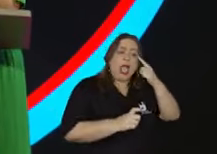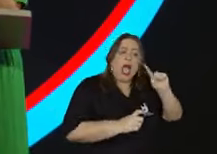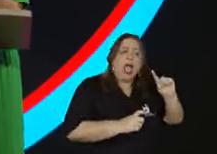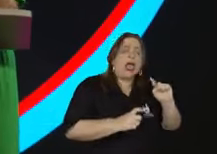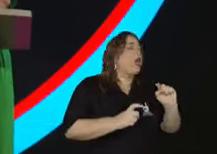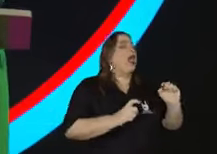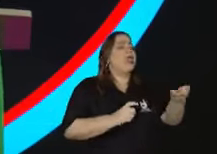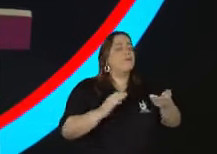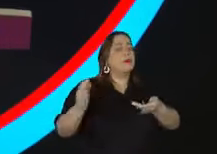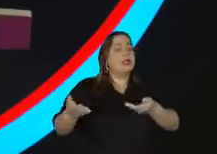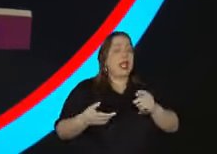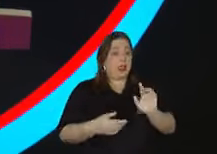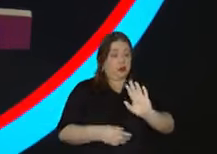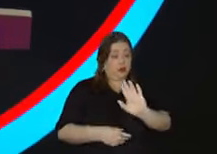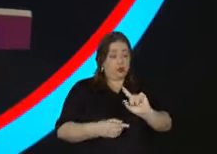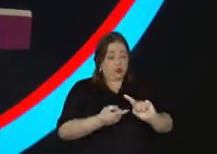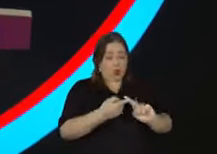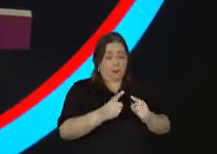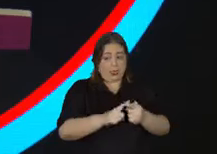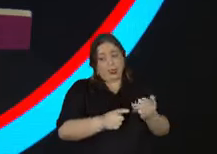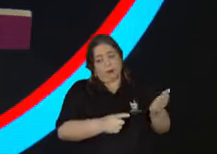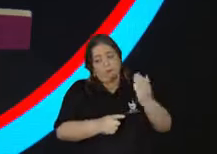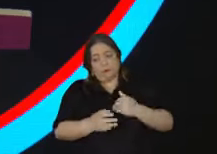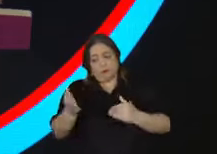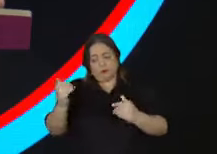tiempo extraordinario. Comenzamos a la